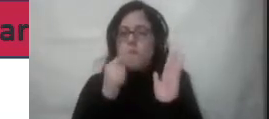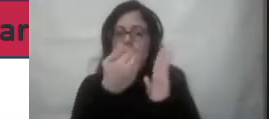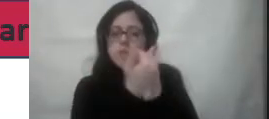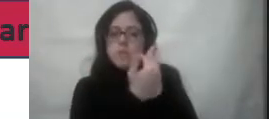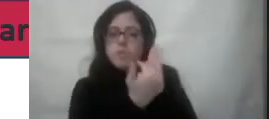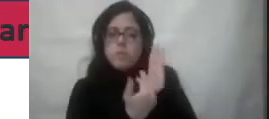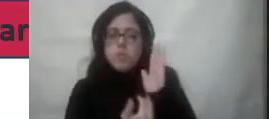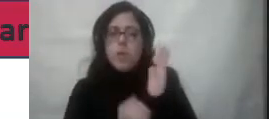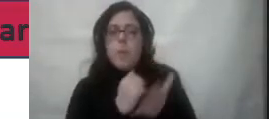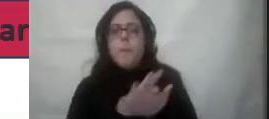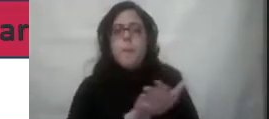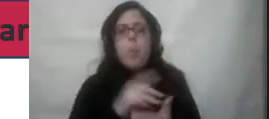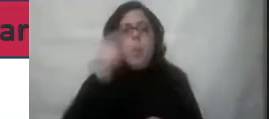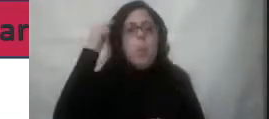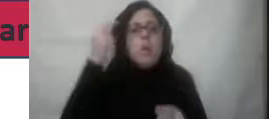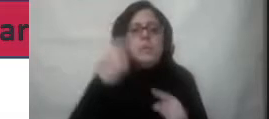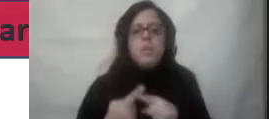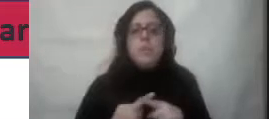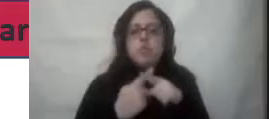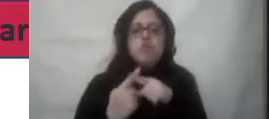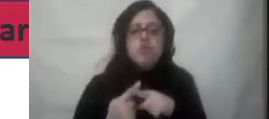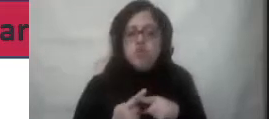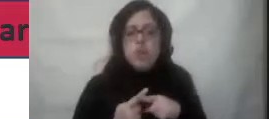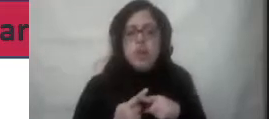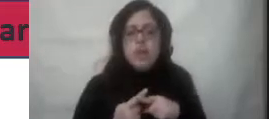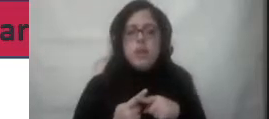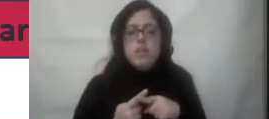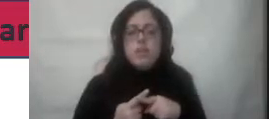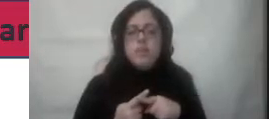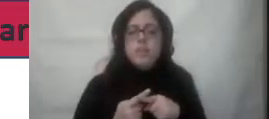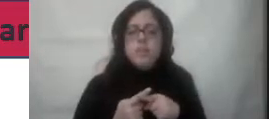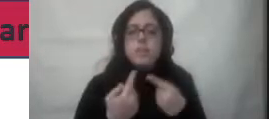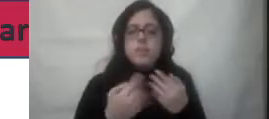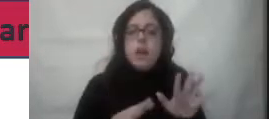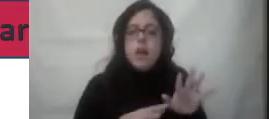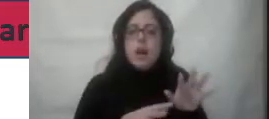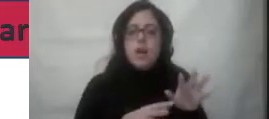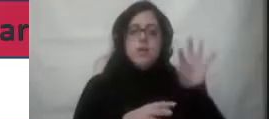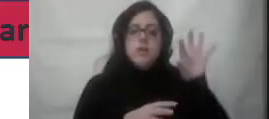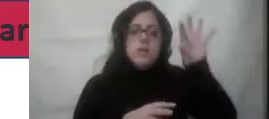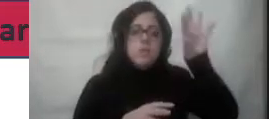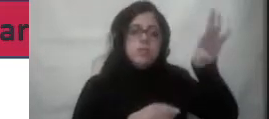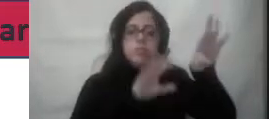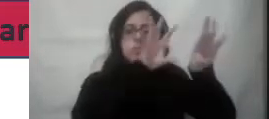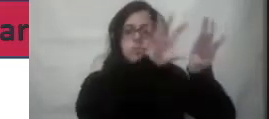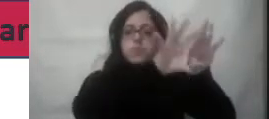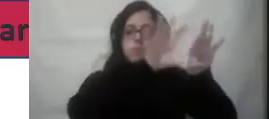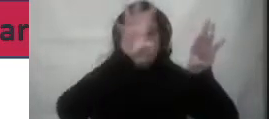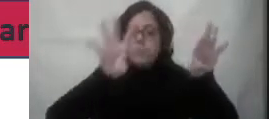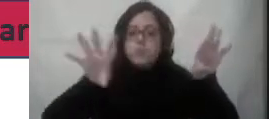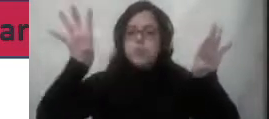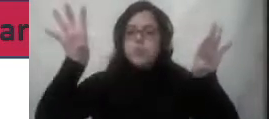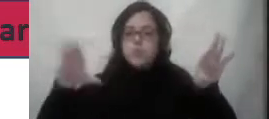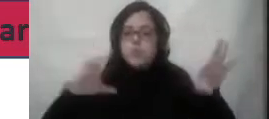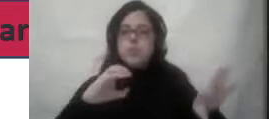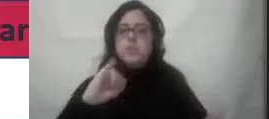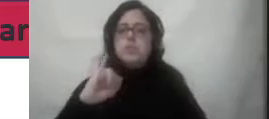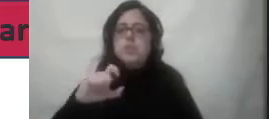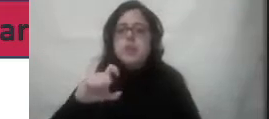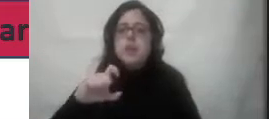del pensamiento social, y irlos agrupando por ciclo, entendiendo que